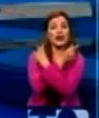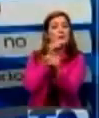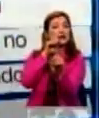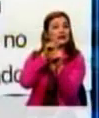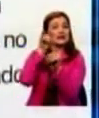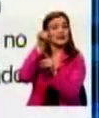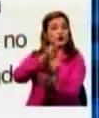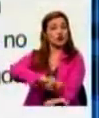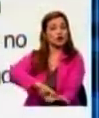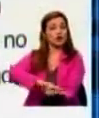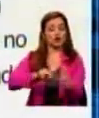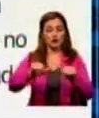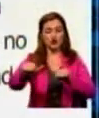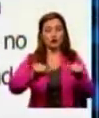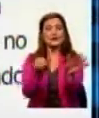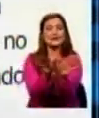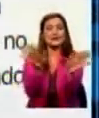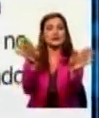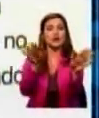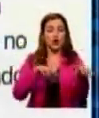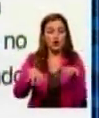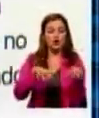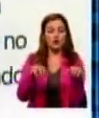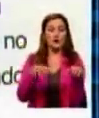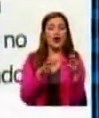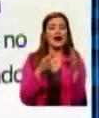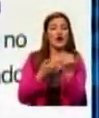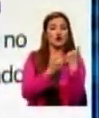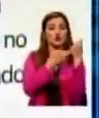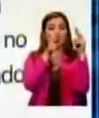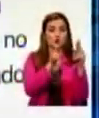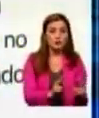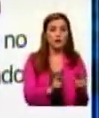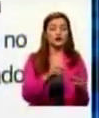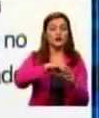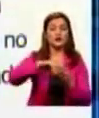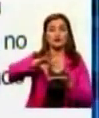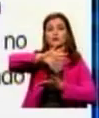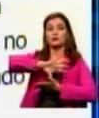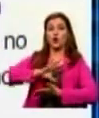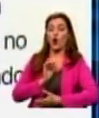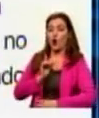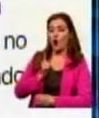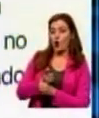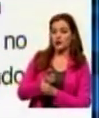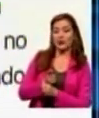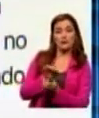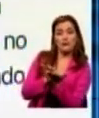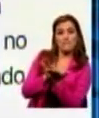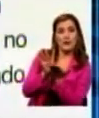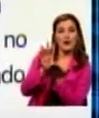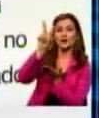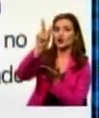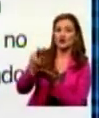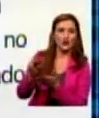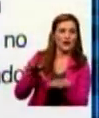en una reunión con la Administración General y la Coordinación de Talento Humano de la Asamblea Nacional, dispuse que no se acepten despidos, precautelando